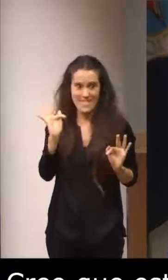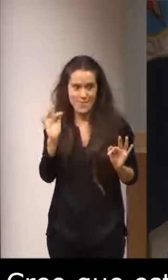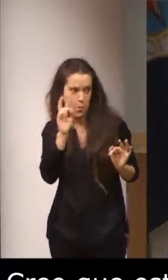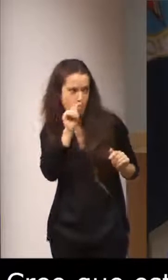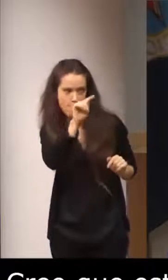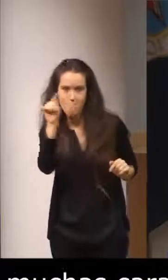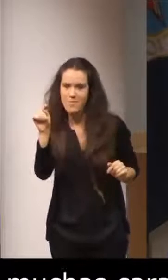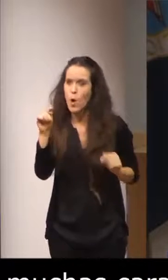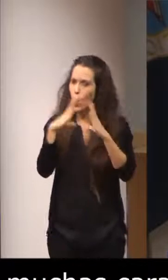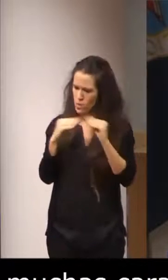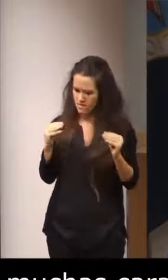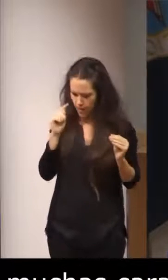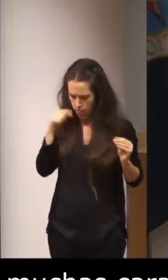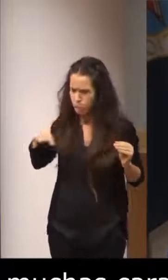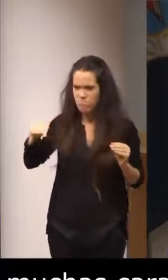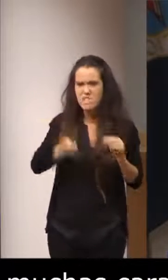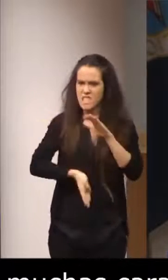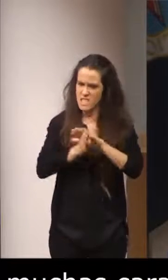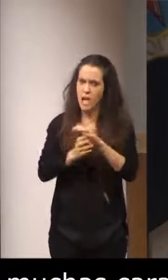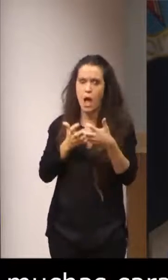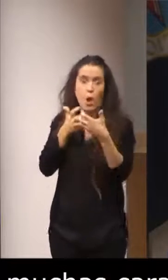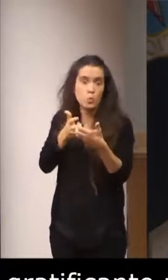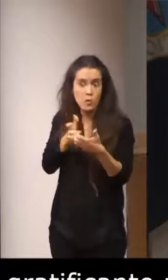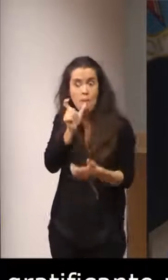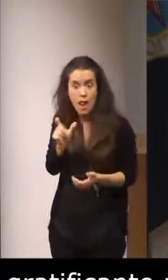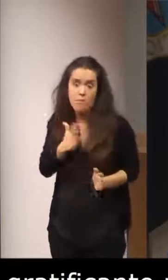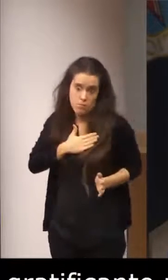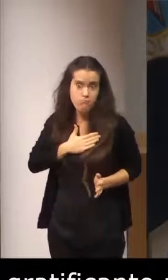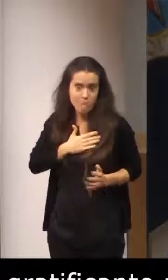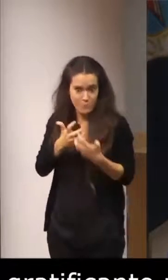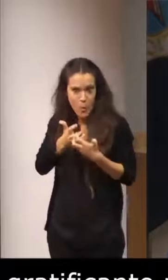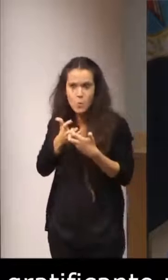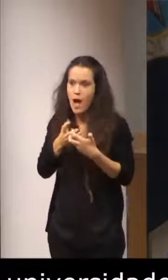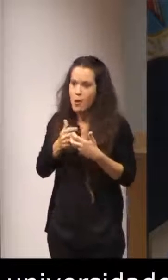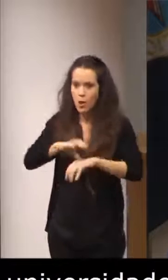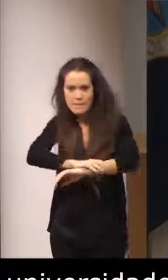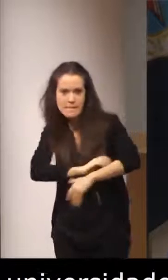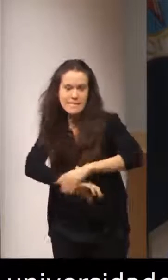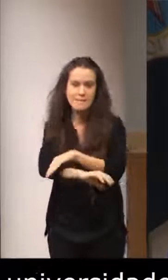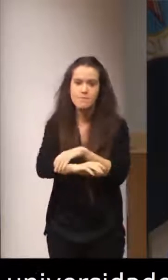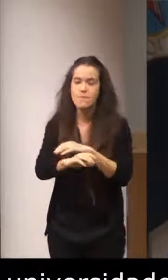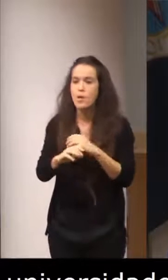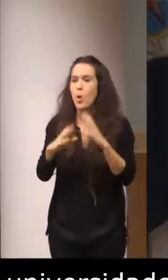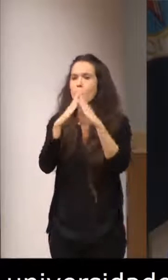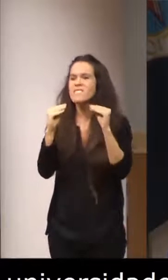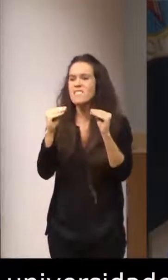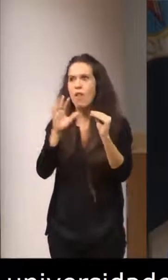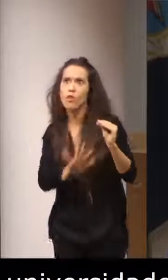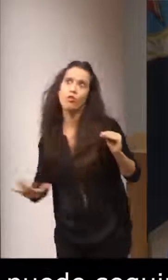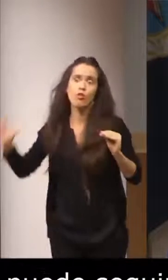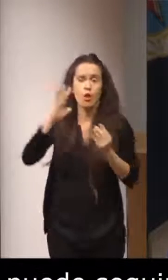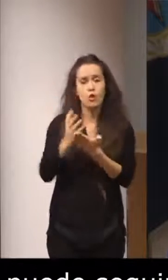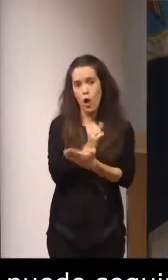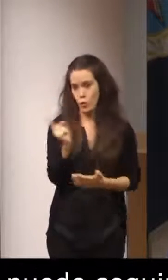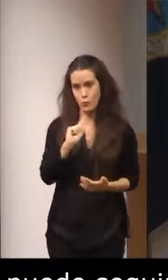universidades seguimos en lucha, si se puede decir esa palabra, seguimos peleando, no toda la universidad, también hay decirlo. Hay una